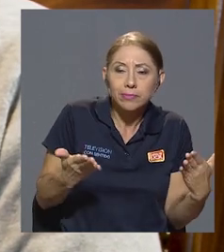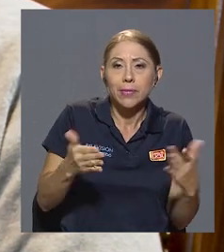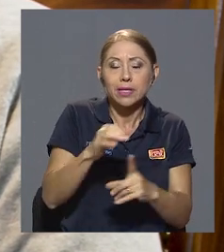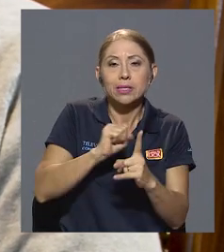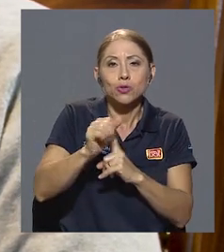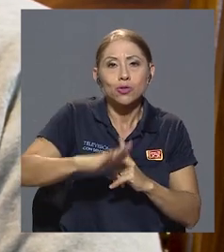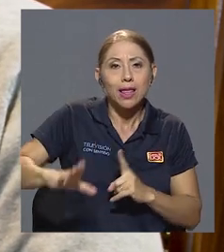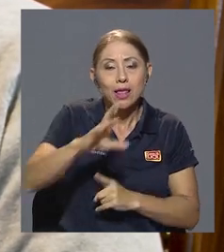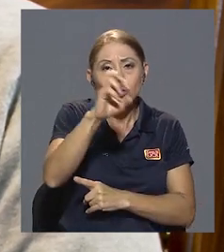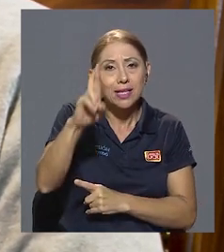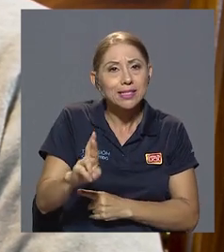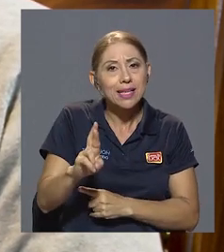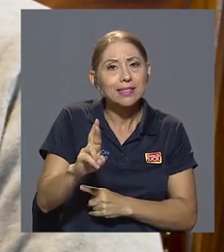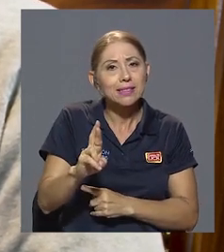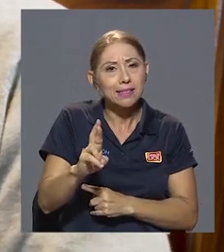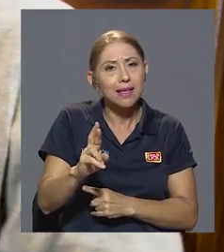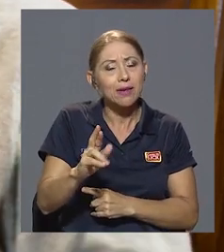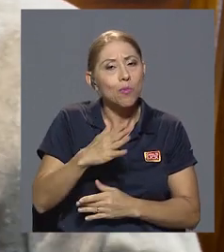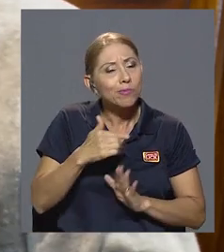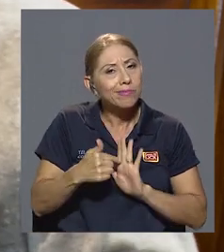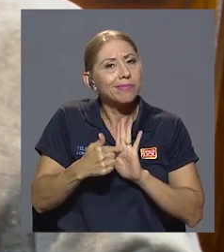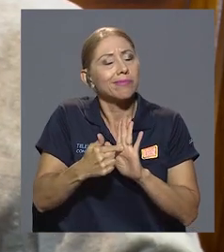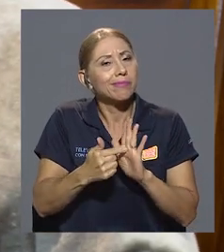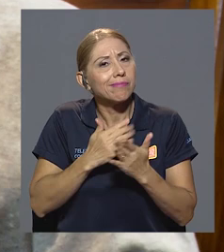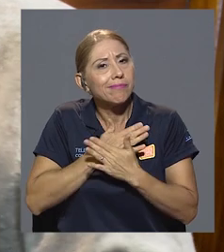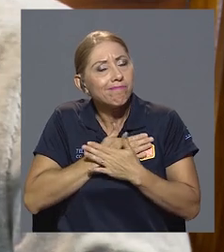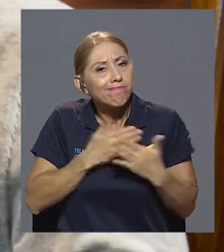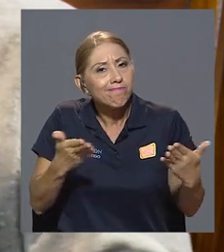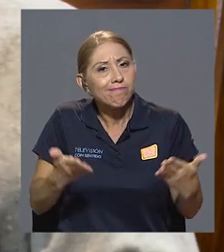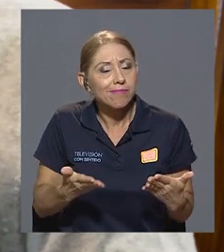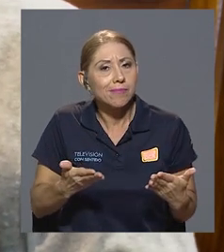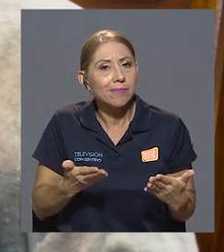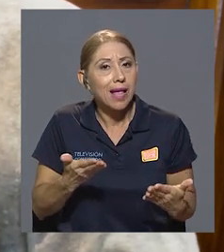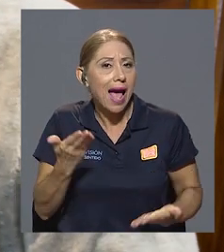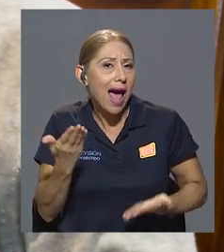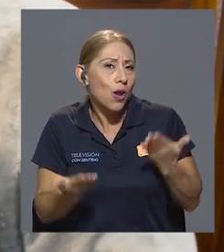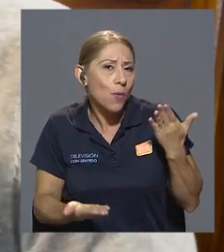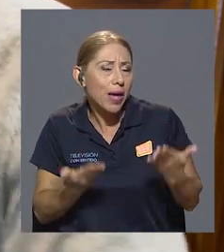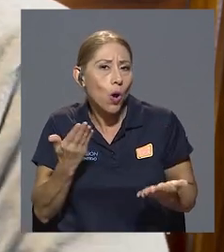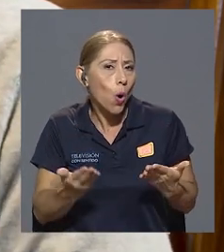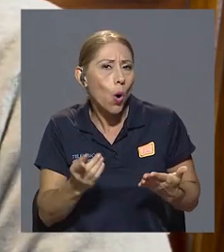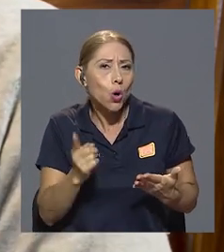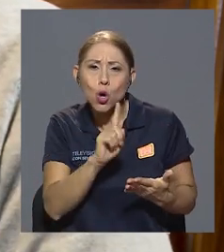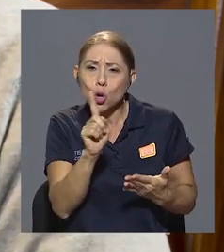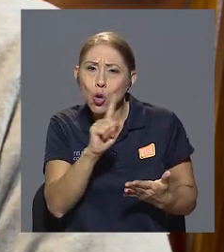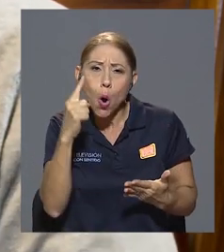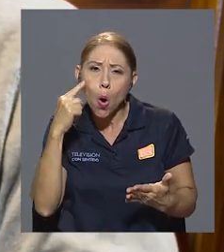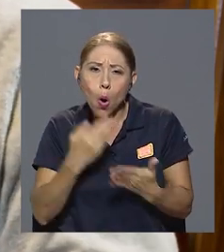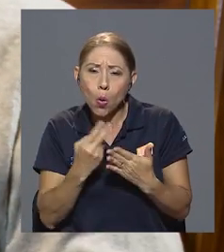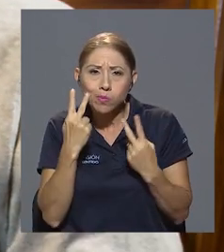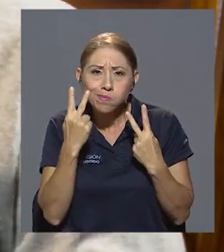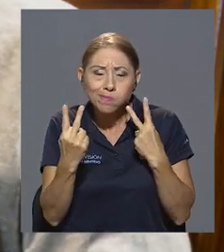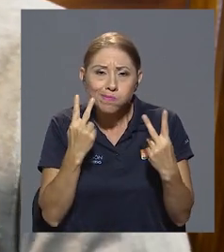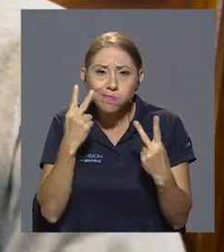que a lo mejor no no sé no son tan tan visibles o tan visibilizadas